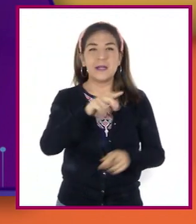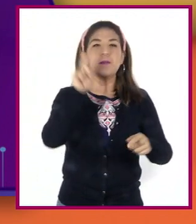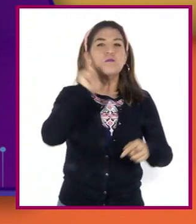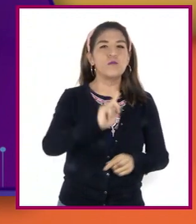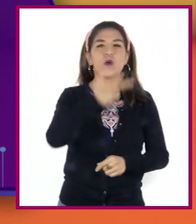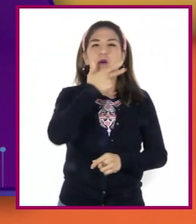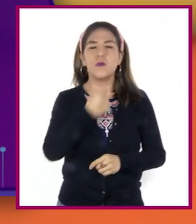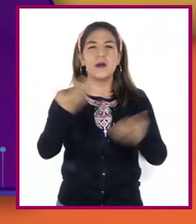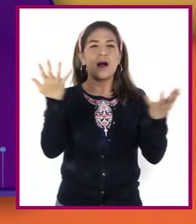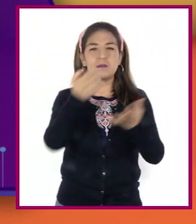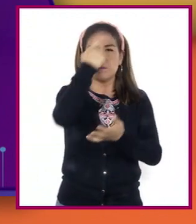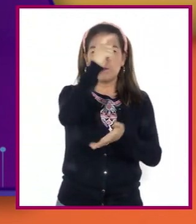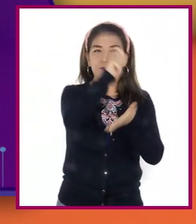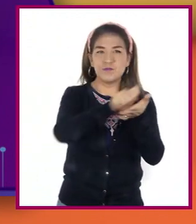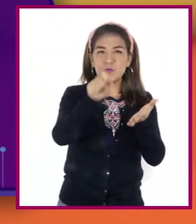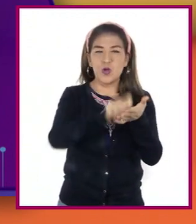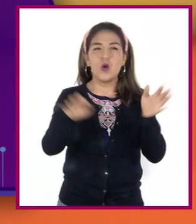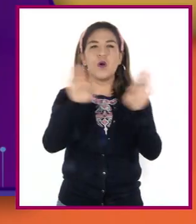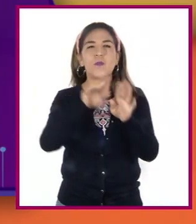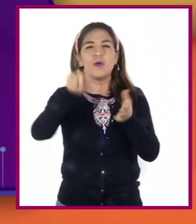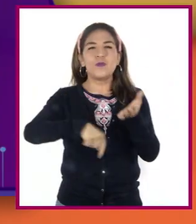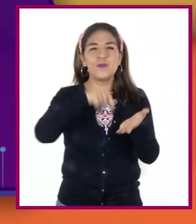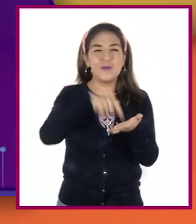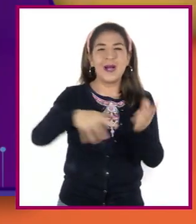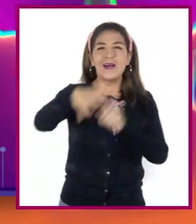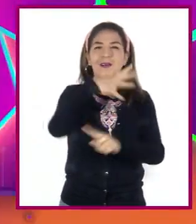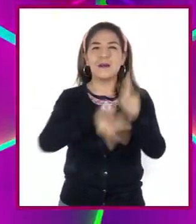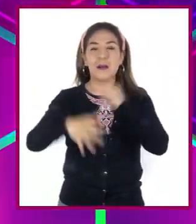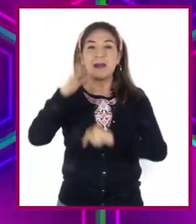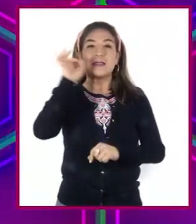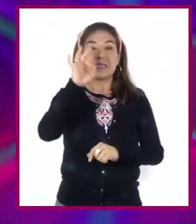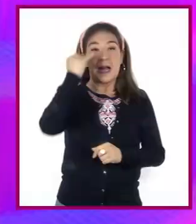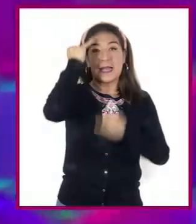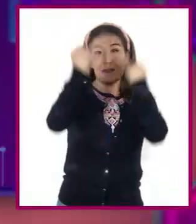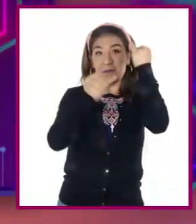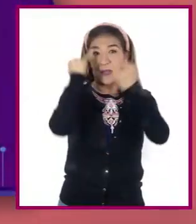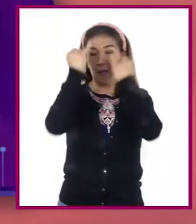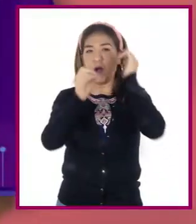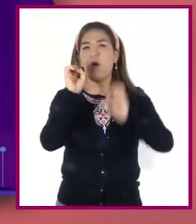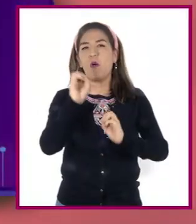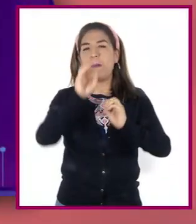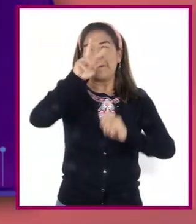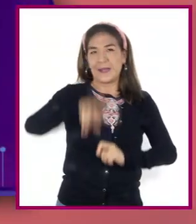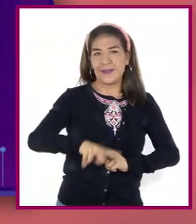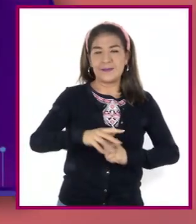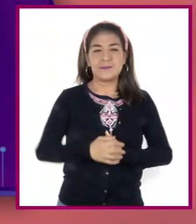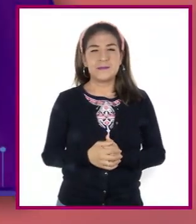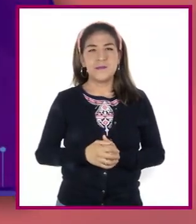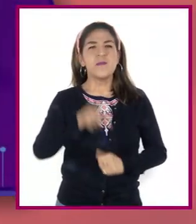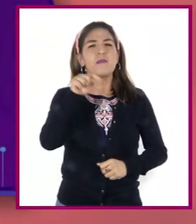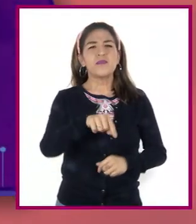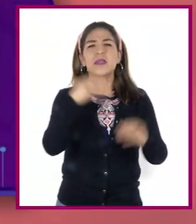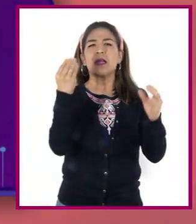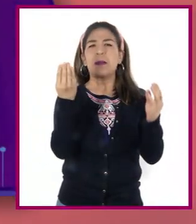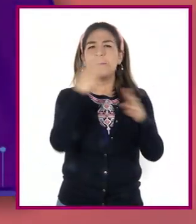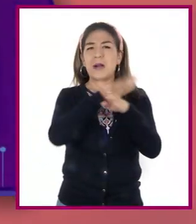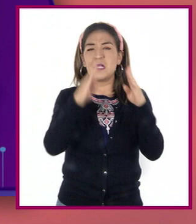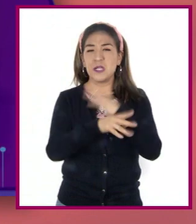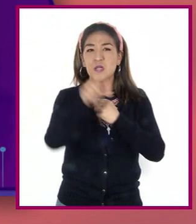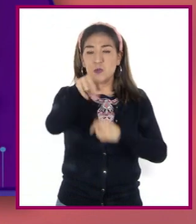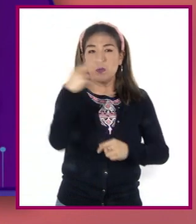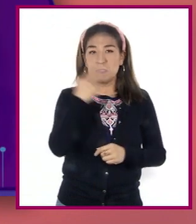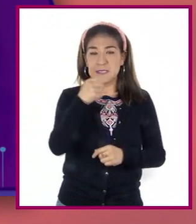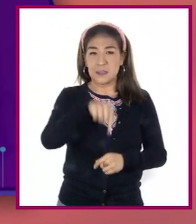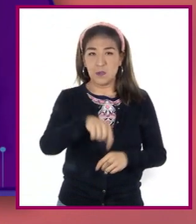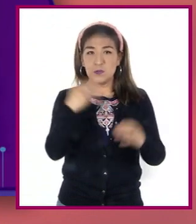autora construye o reconstruye espacios reales o imaginarios. Los materiales que van a necesitar para esta sesión